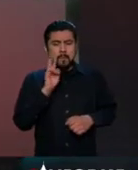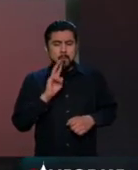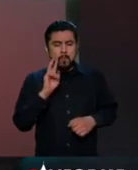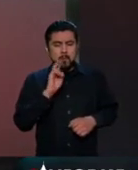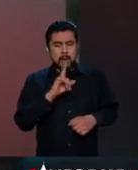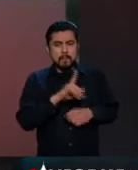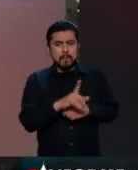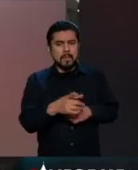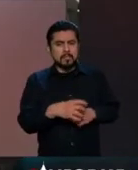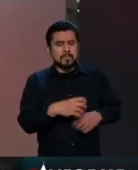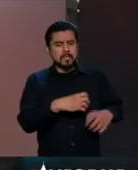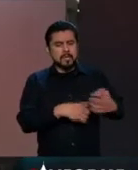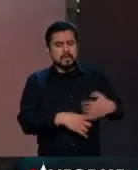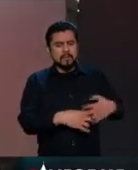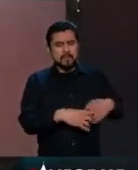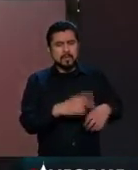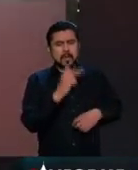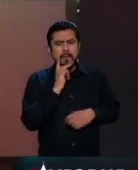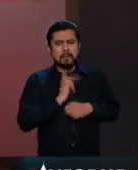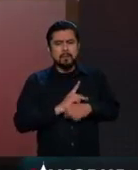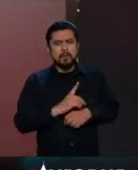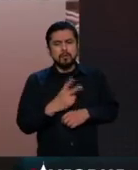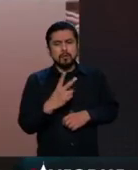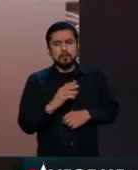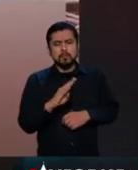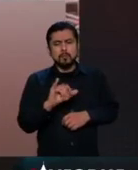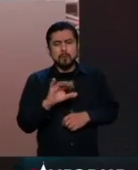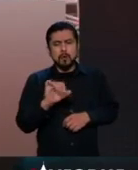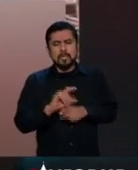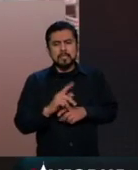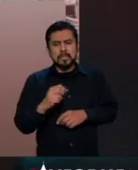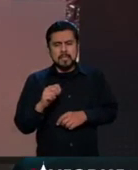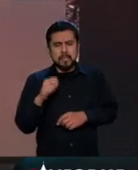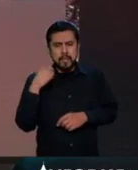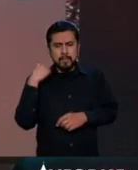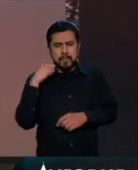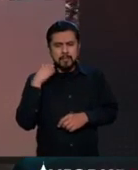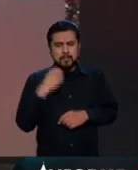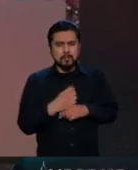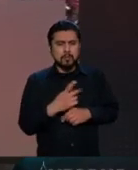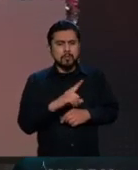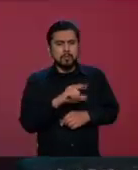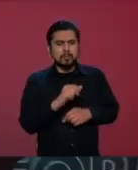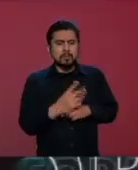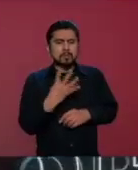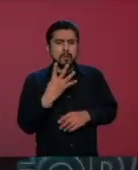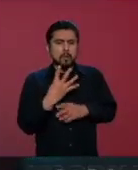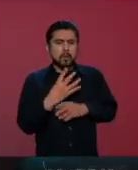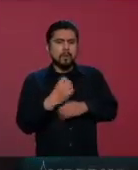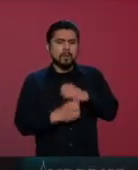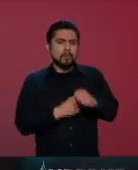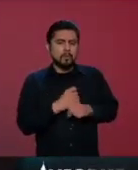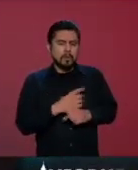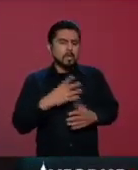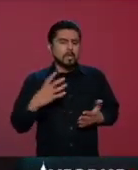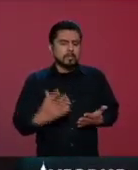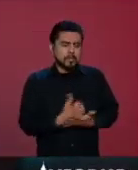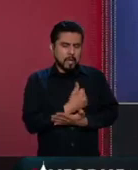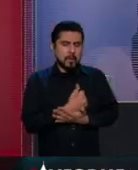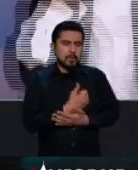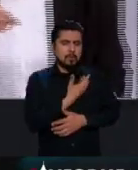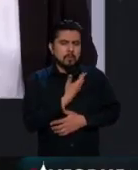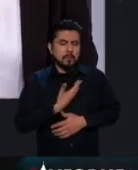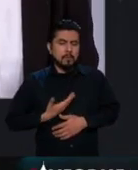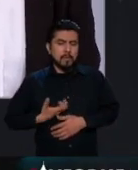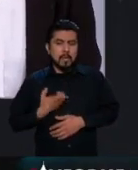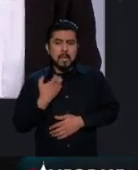Dos Bocas allá en Tabasco, encabezará un informe de resultados a 4 años de la victoria electoral que lo convirtió en presidente. Y en